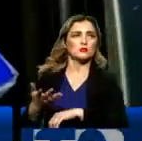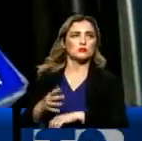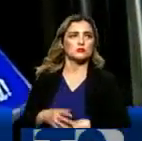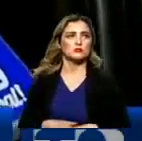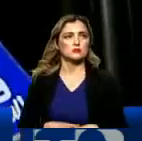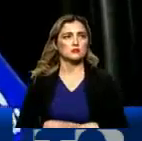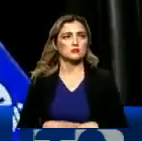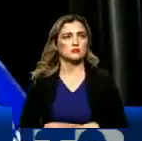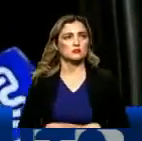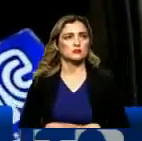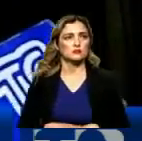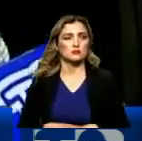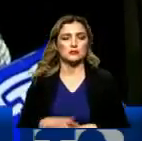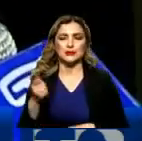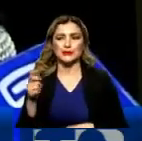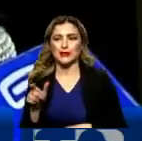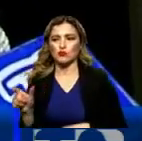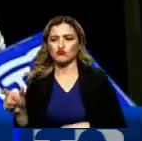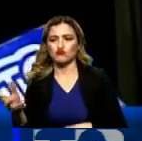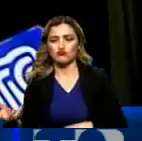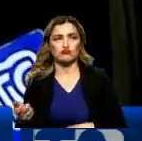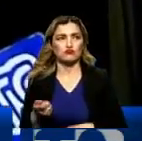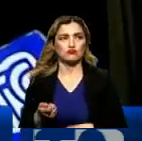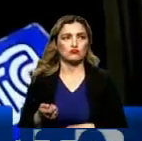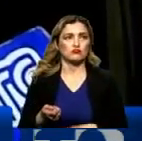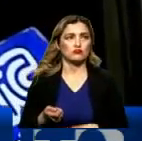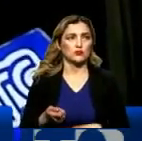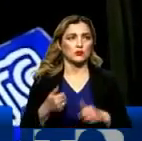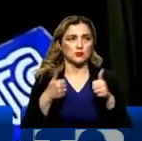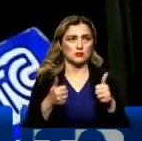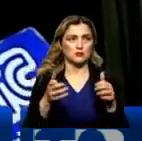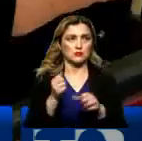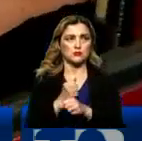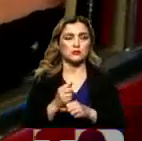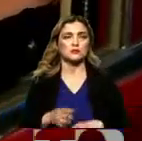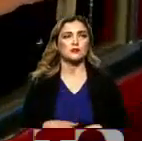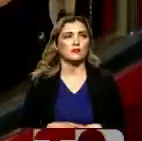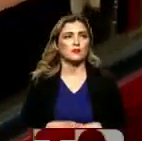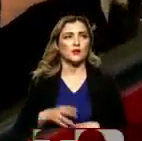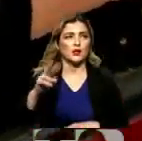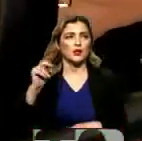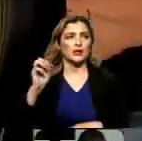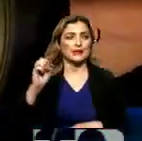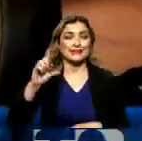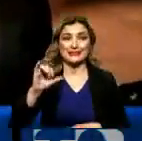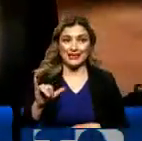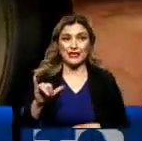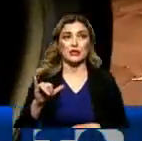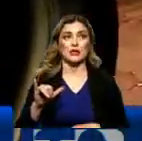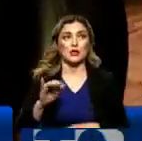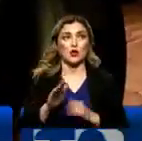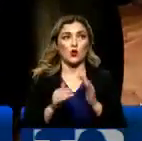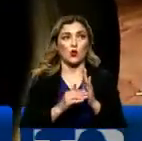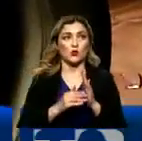9, viene a sacar un dinero al cajero, pero está bien lo que están haciendo, está muy bien. Doña Nelly, pese a que también estaba infringiendo